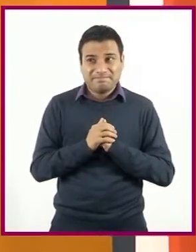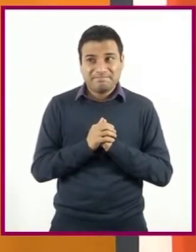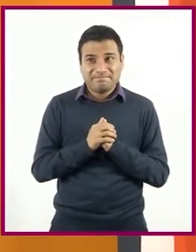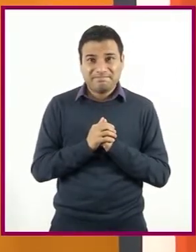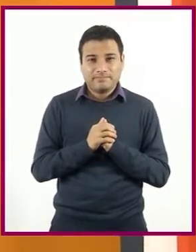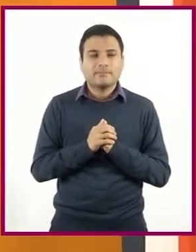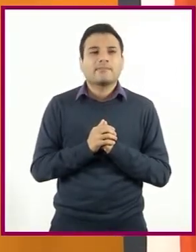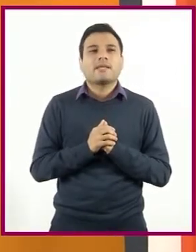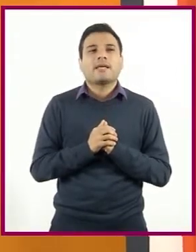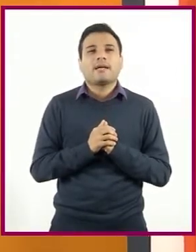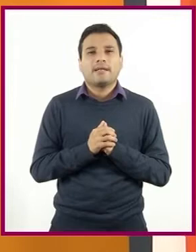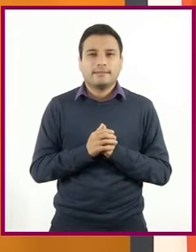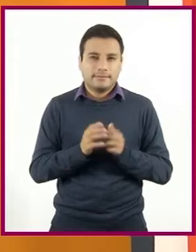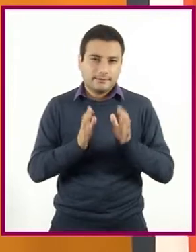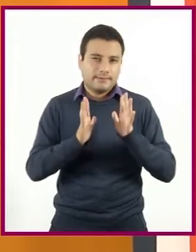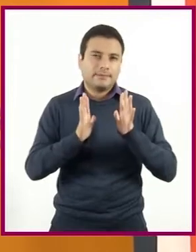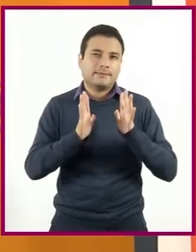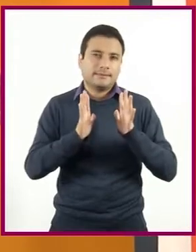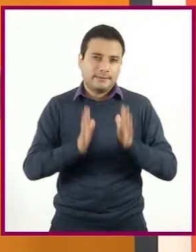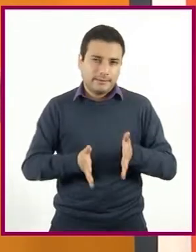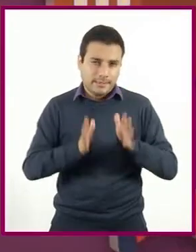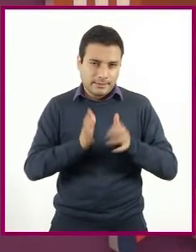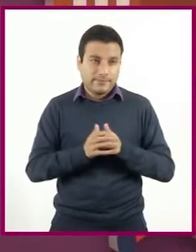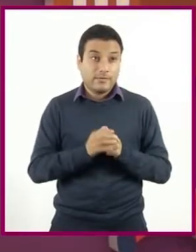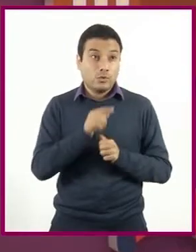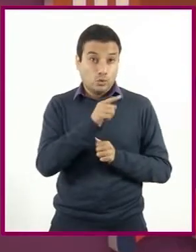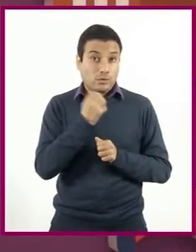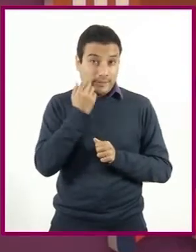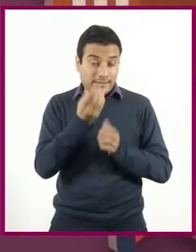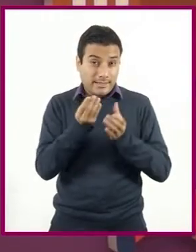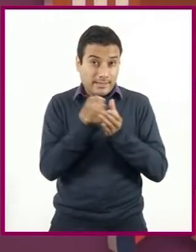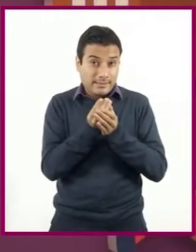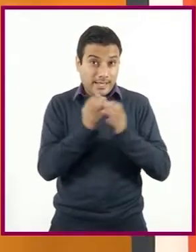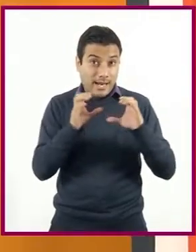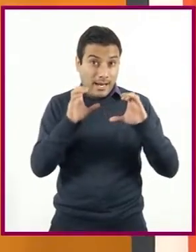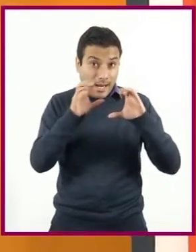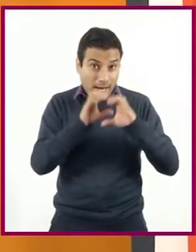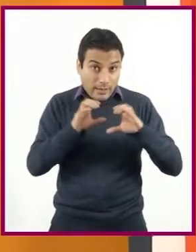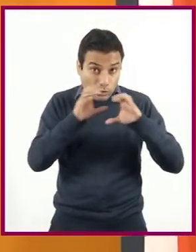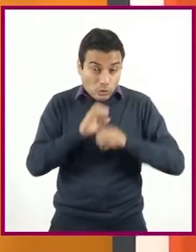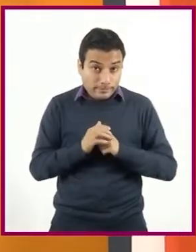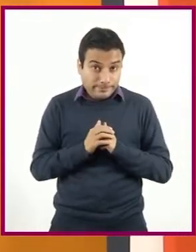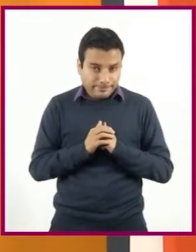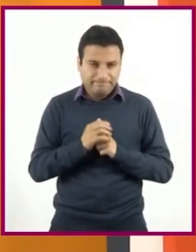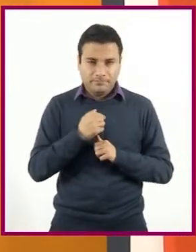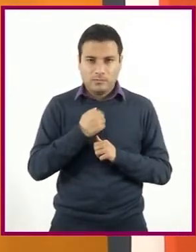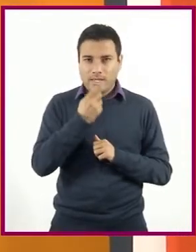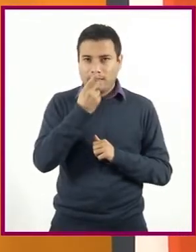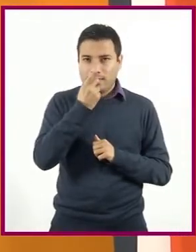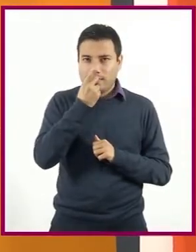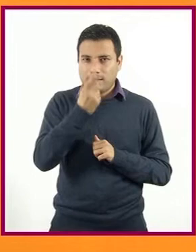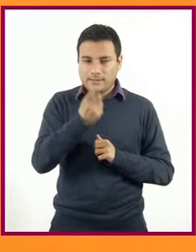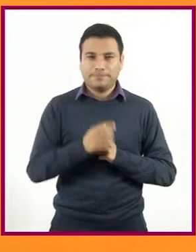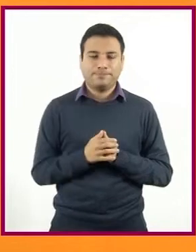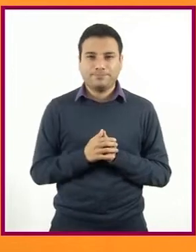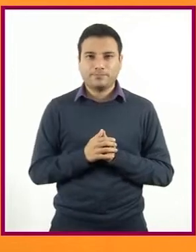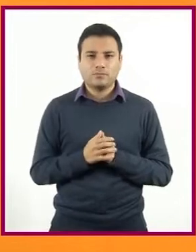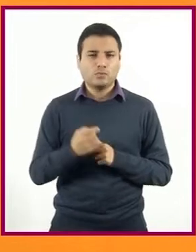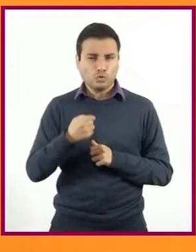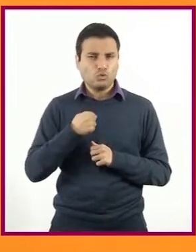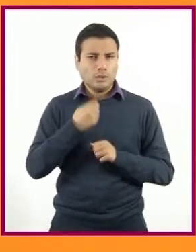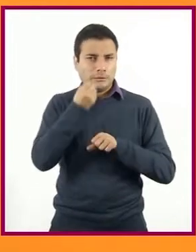lo que ustedes quieren es que les dé unas clasecitas de canto. Porque déjenme decirles que además de ser